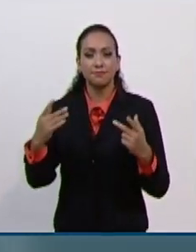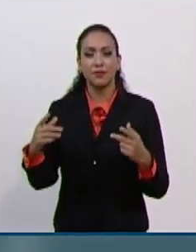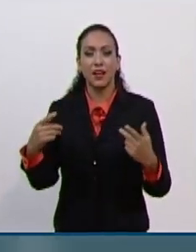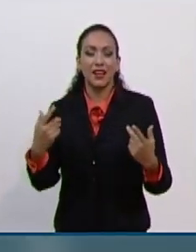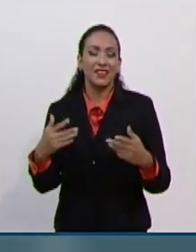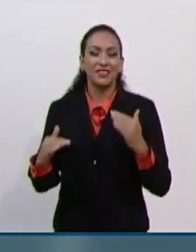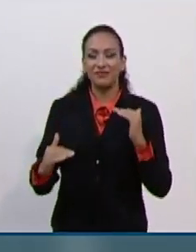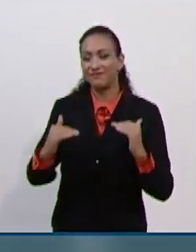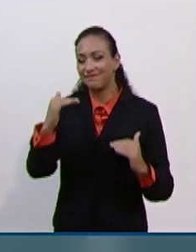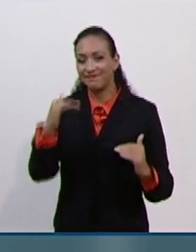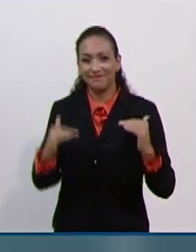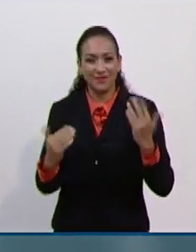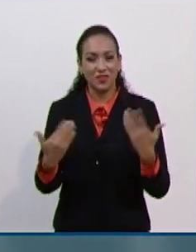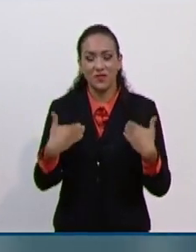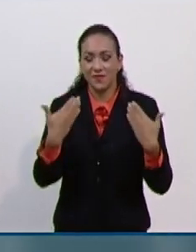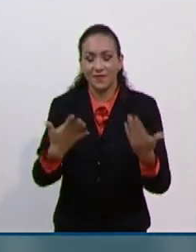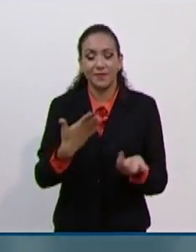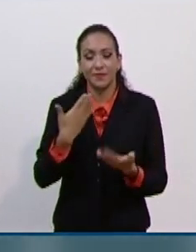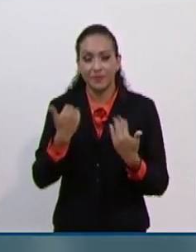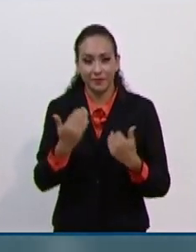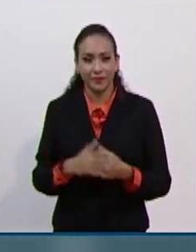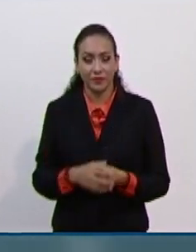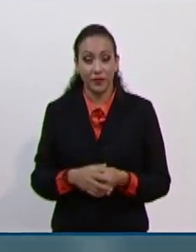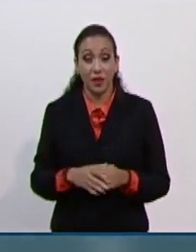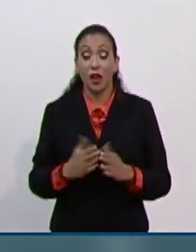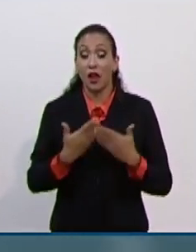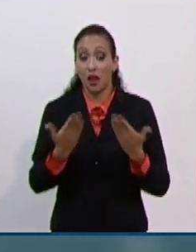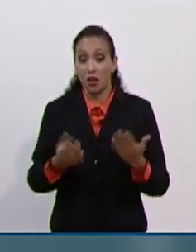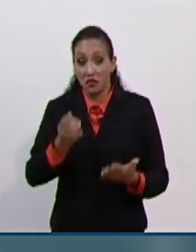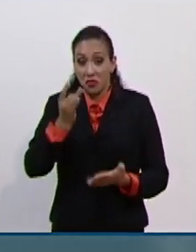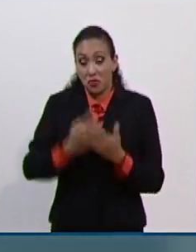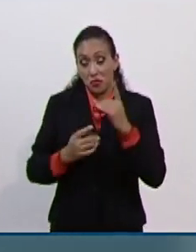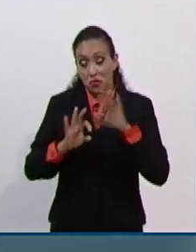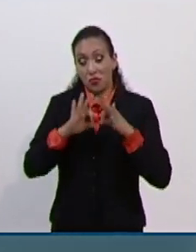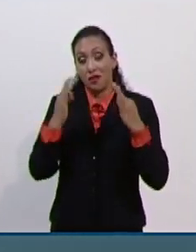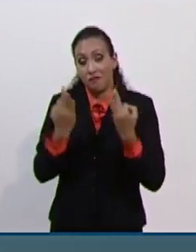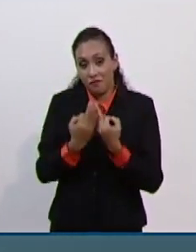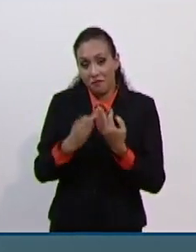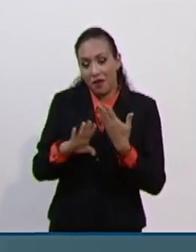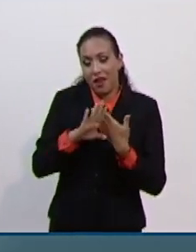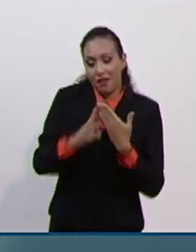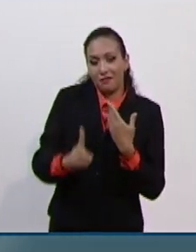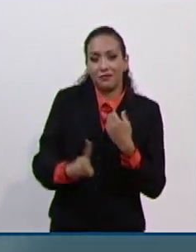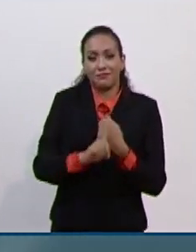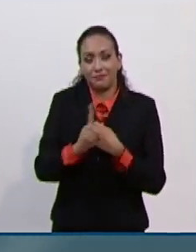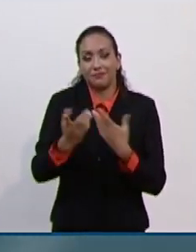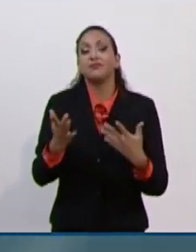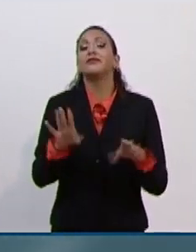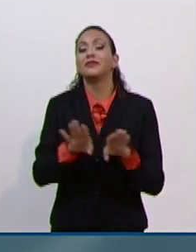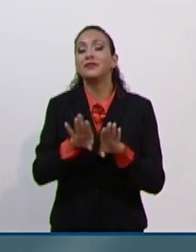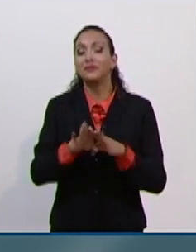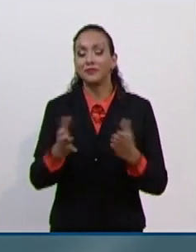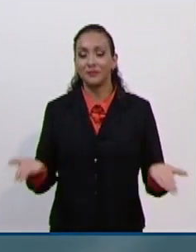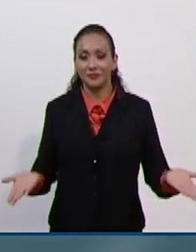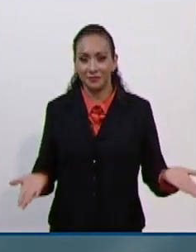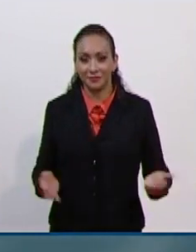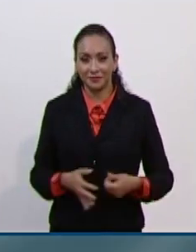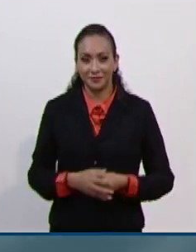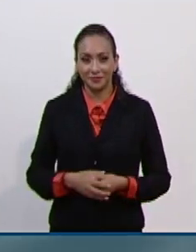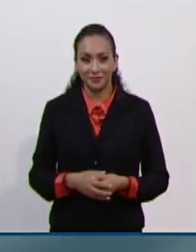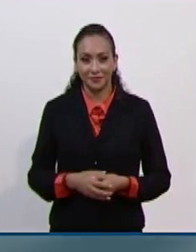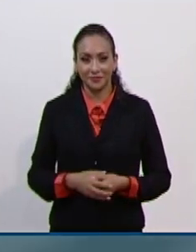desigualdad ahí. Y la única manera en la que podemos evitar que sea un